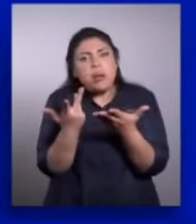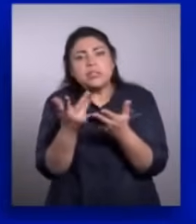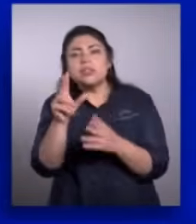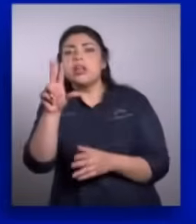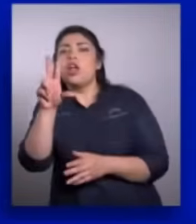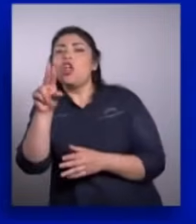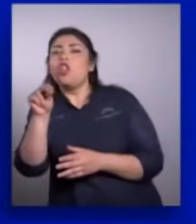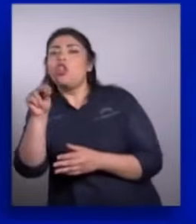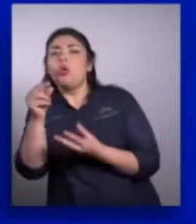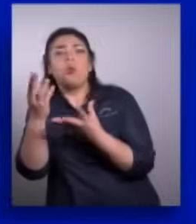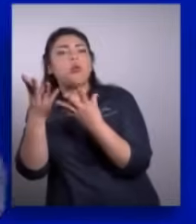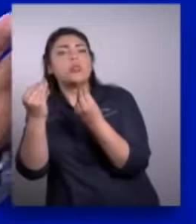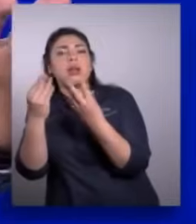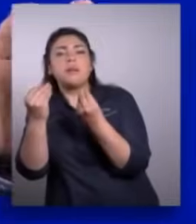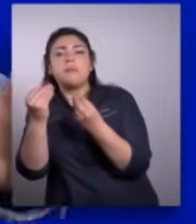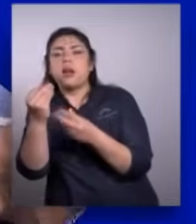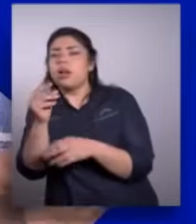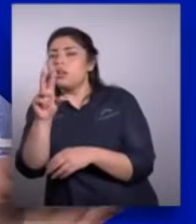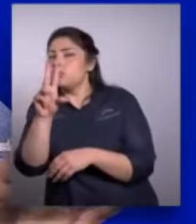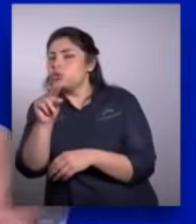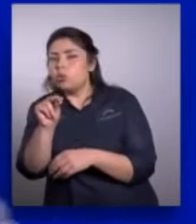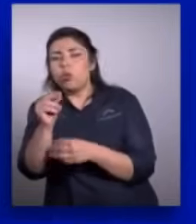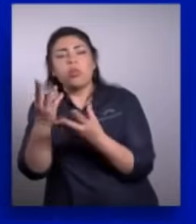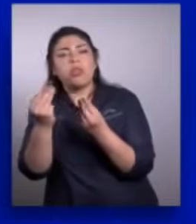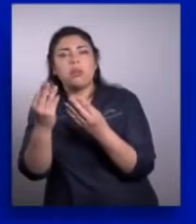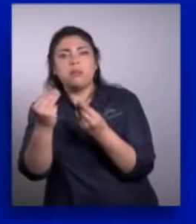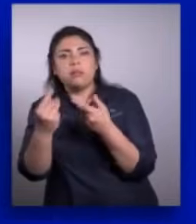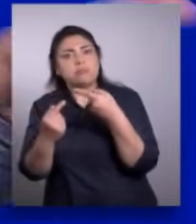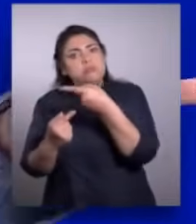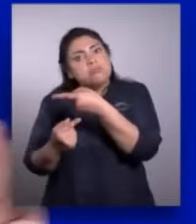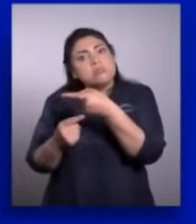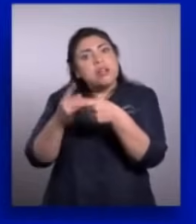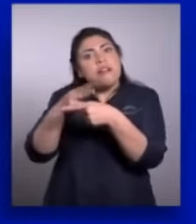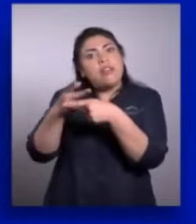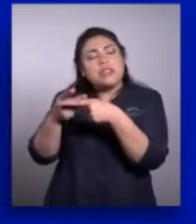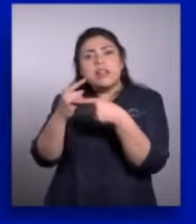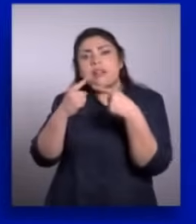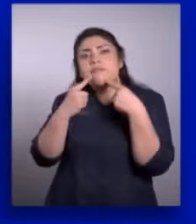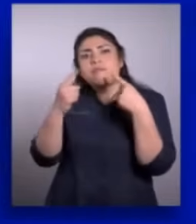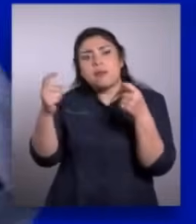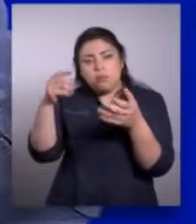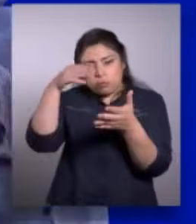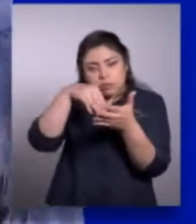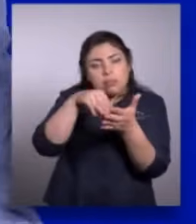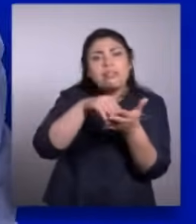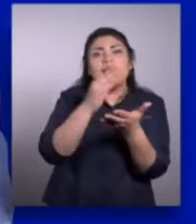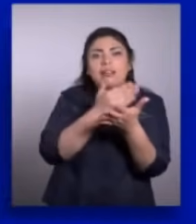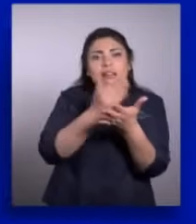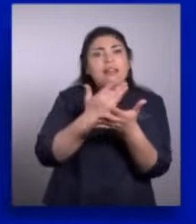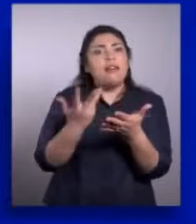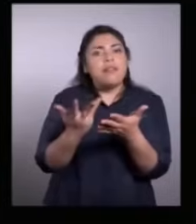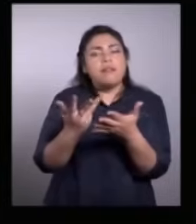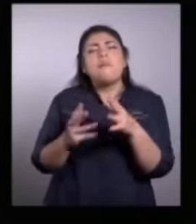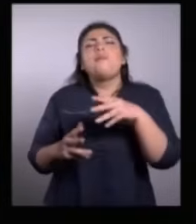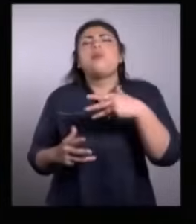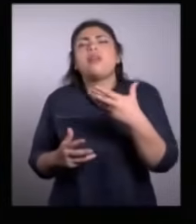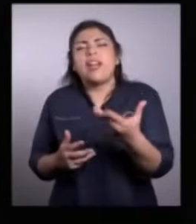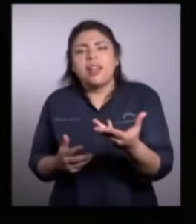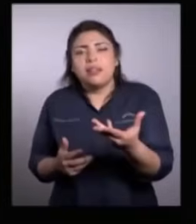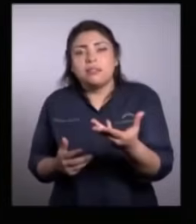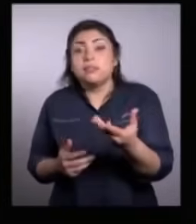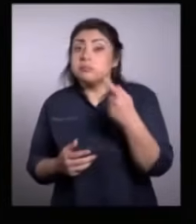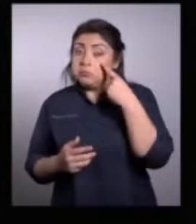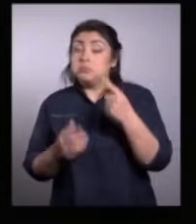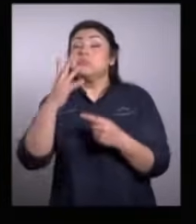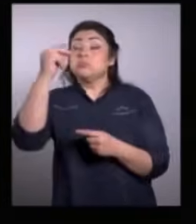para anunciar el advenimiento de Jesús Le dijo no temas Cuando le habló a José le dijo no temas de recibir a María tu mujer Porque lo que ha